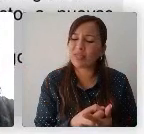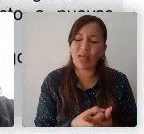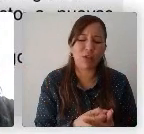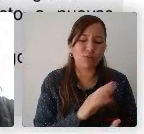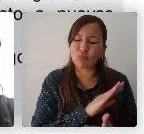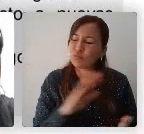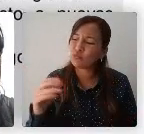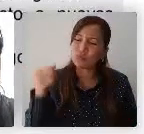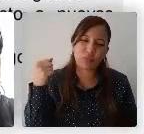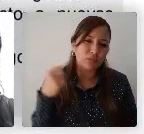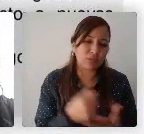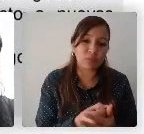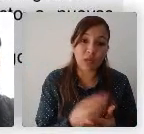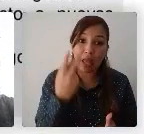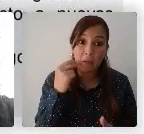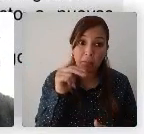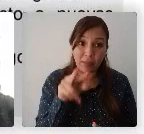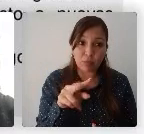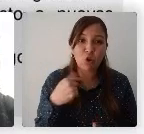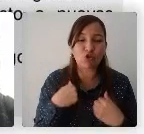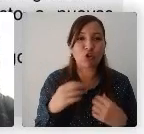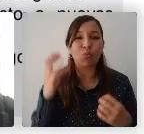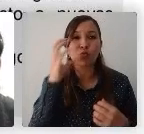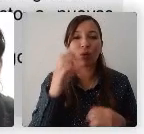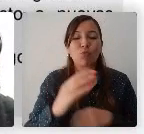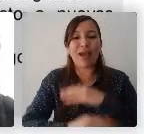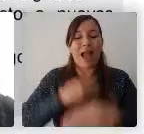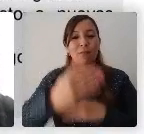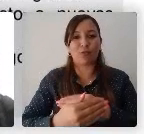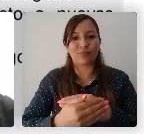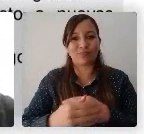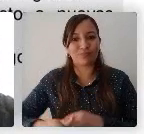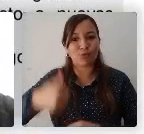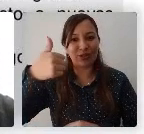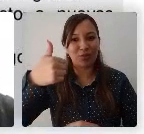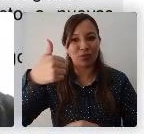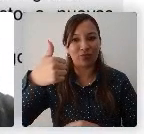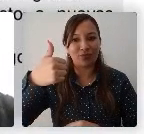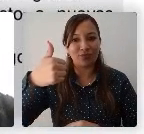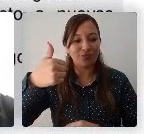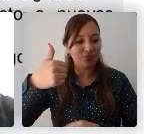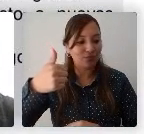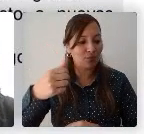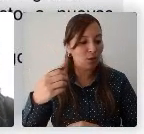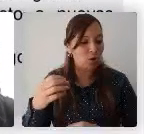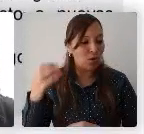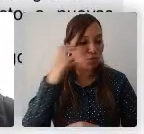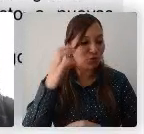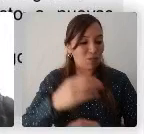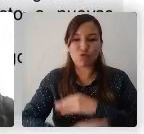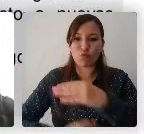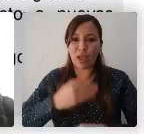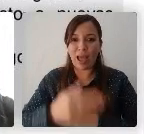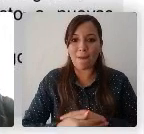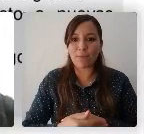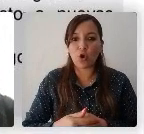permite poder ver que podemos hacer también un cambio, podemos aportar al cambio, no solamente que nos permitan los viajes nutrirnos y mejorar